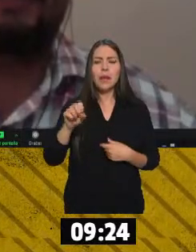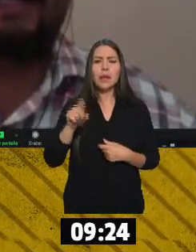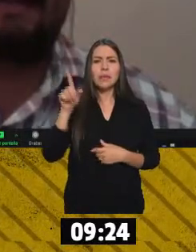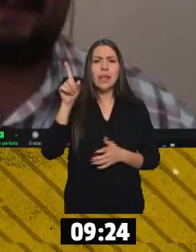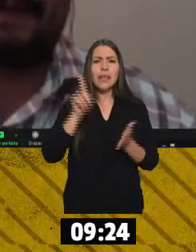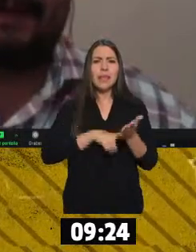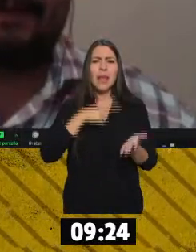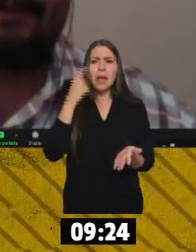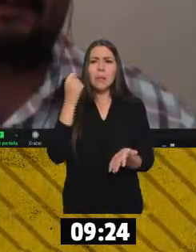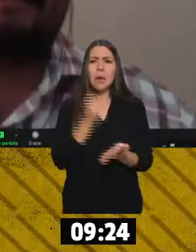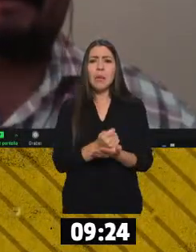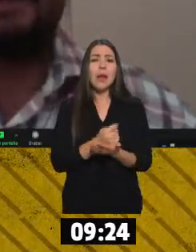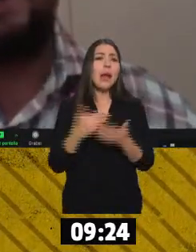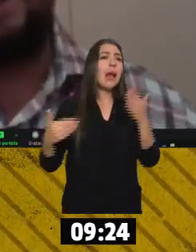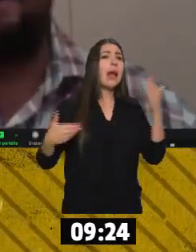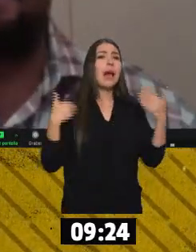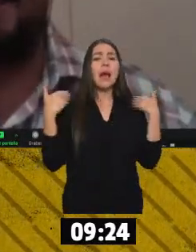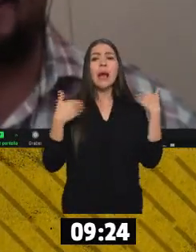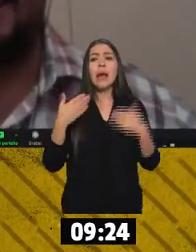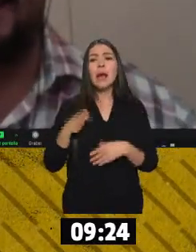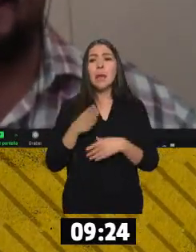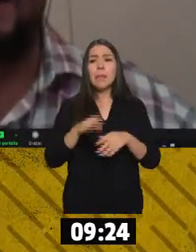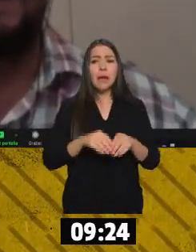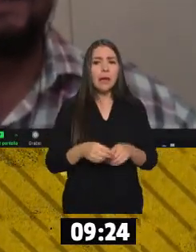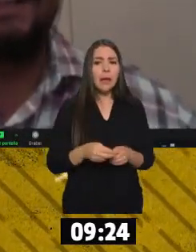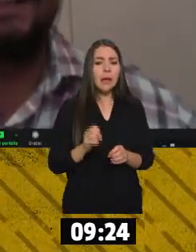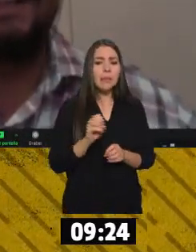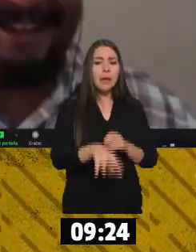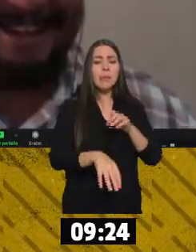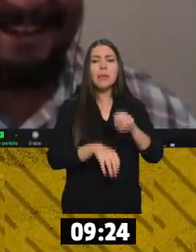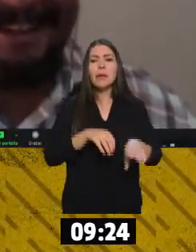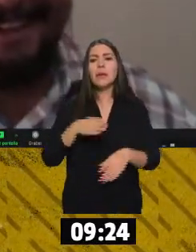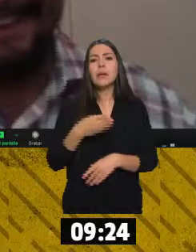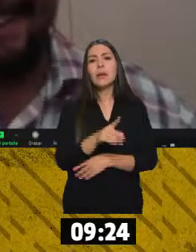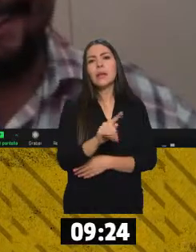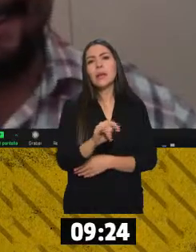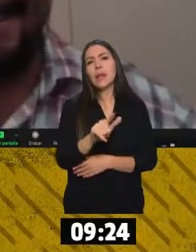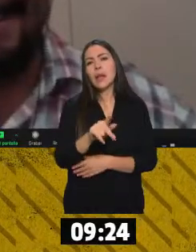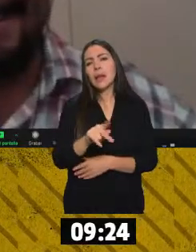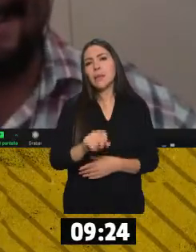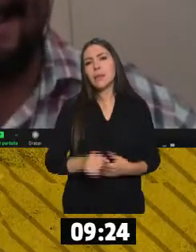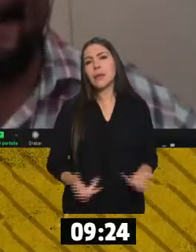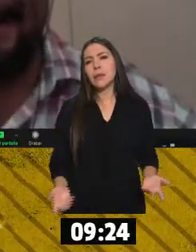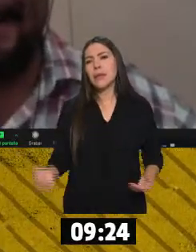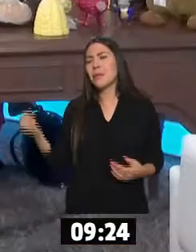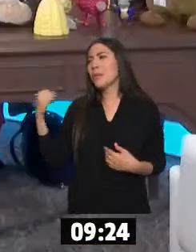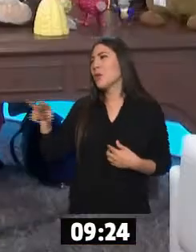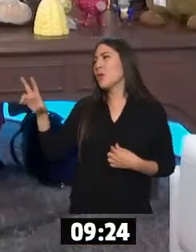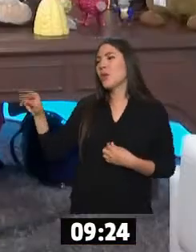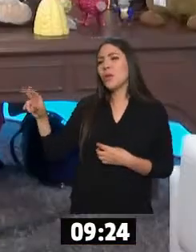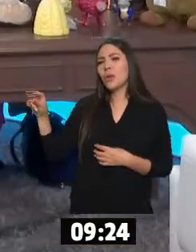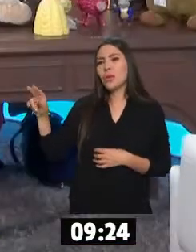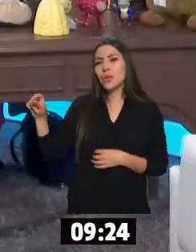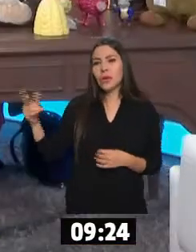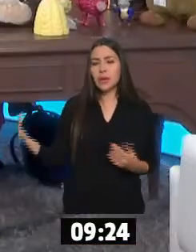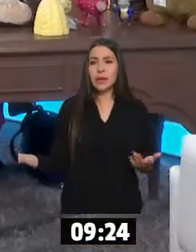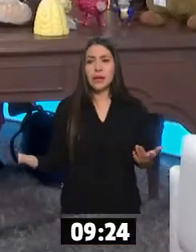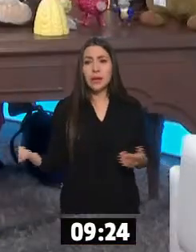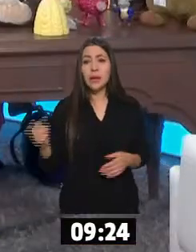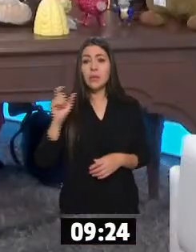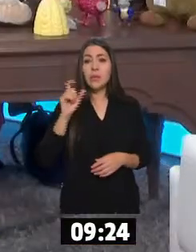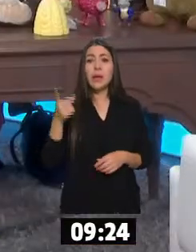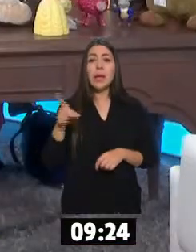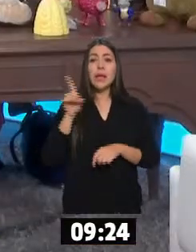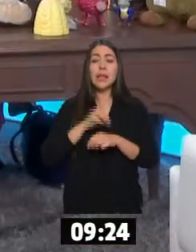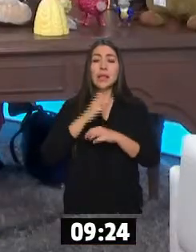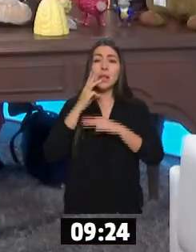liberando tilapias. ¡No! ¡No! Sí. Es como el Día Mundial del Medio Ambiente. Hay que quemar hartas llantas para